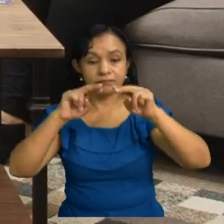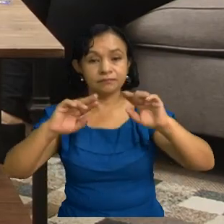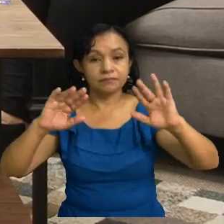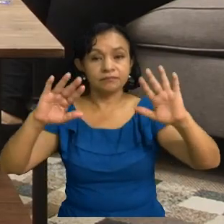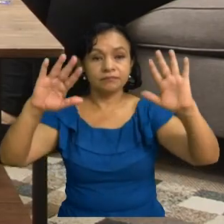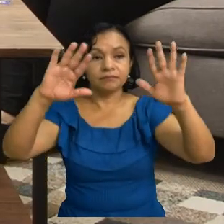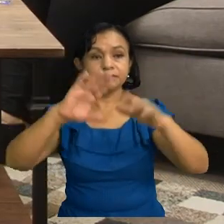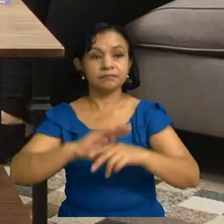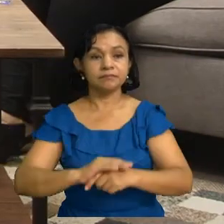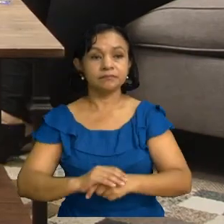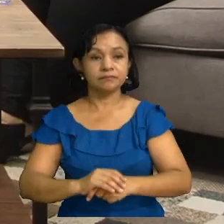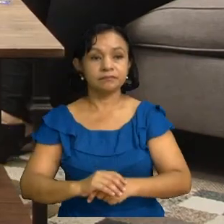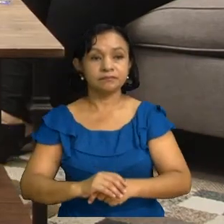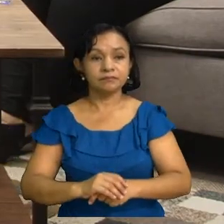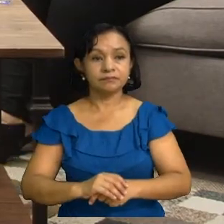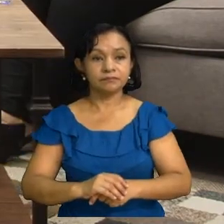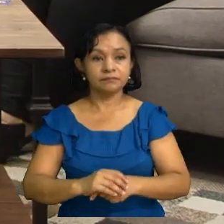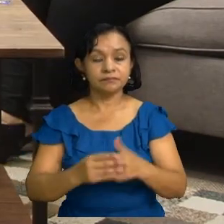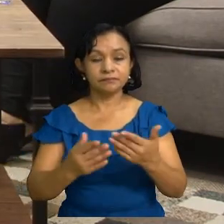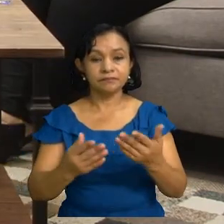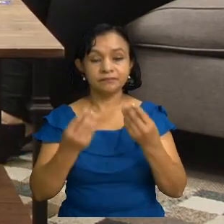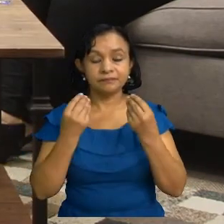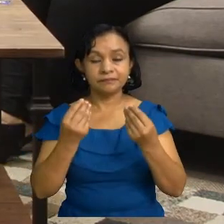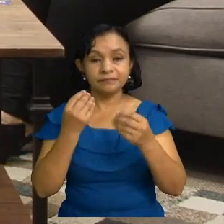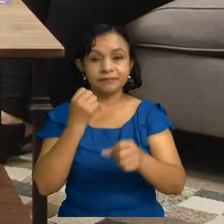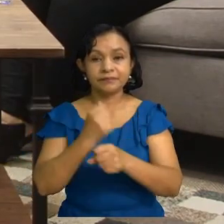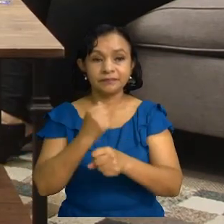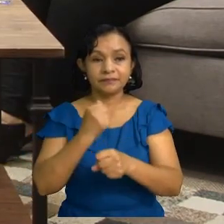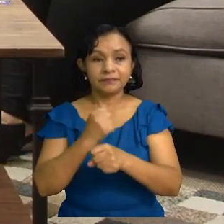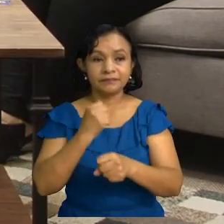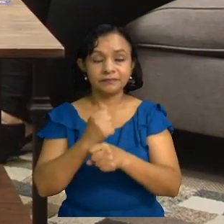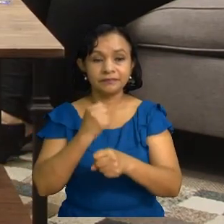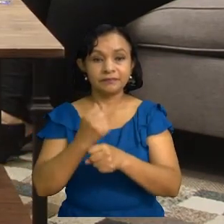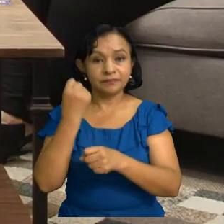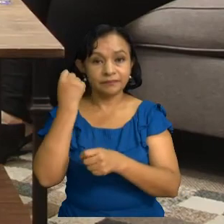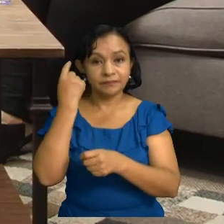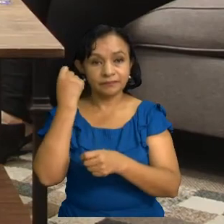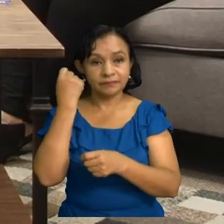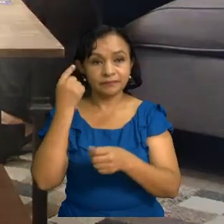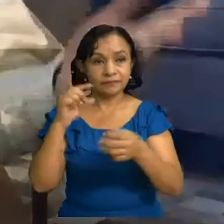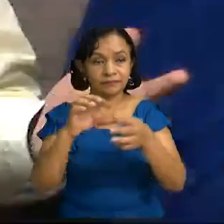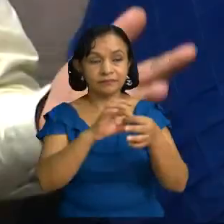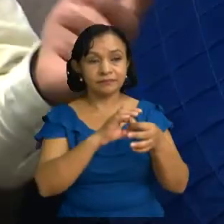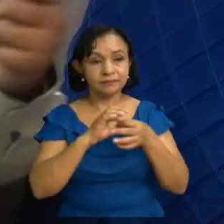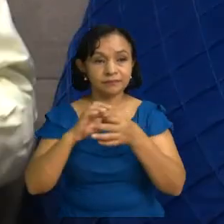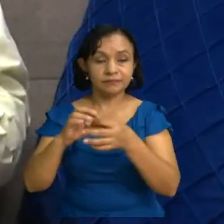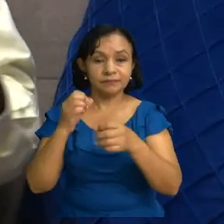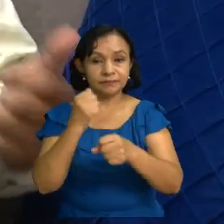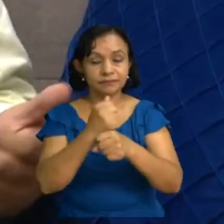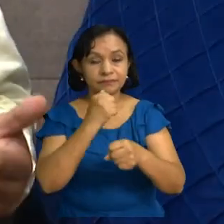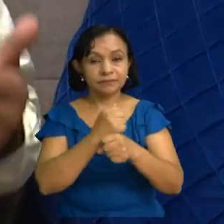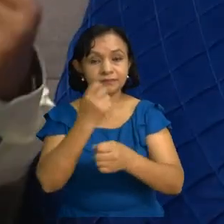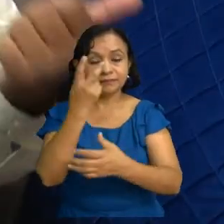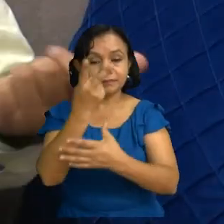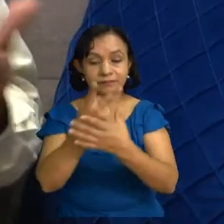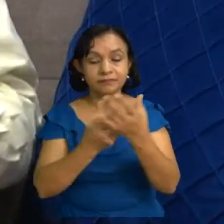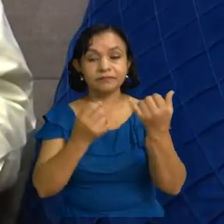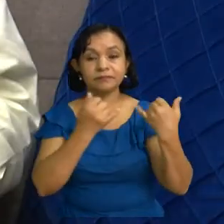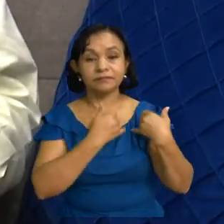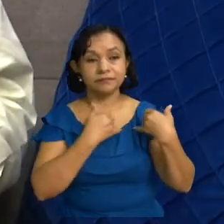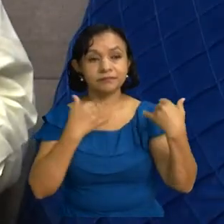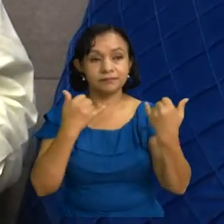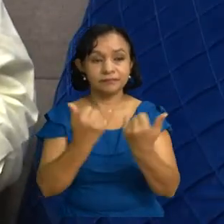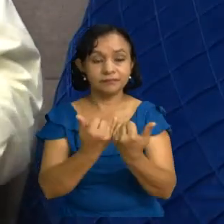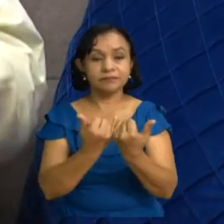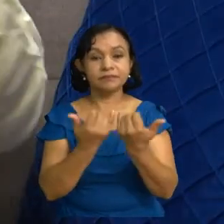claro que sí pueden de repente mucho trabajo no entendemos que es parte también de la dinámica cotidiana de ambas instituciones de hacer marena